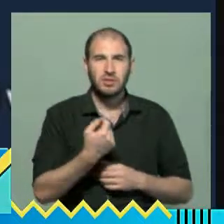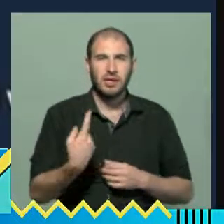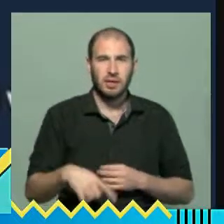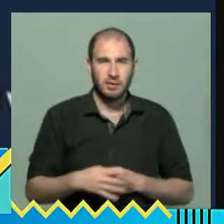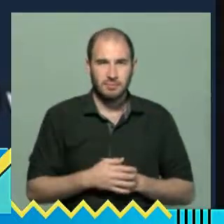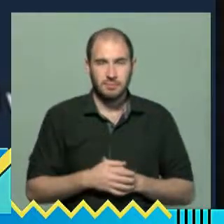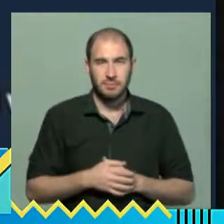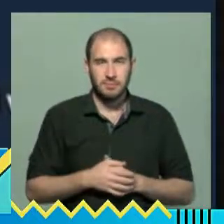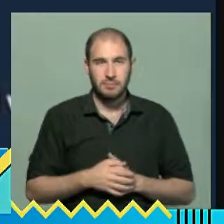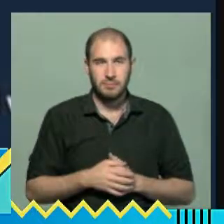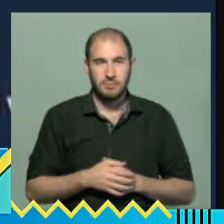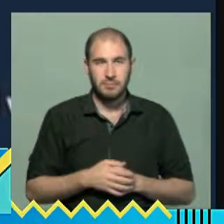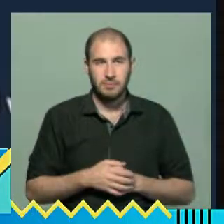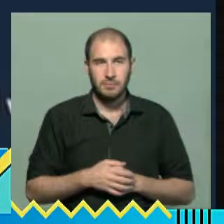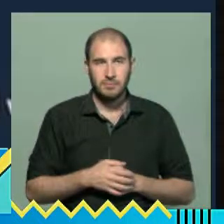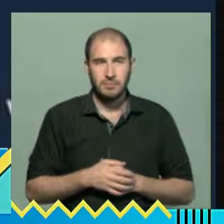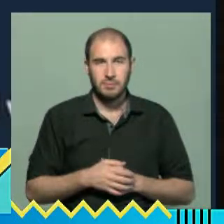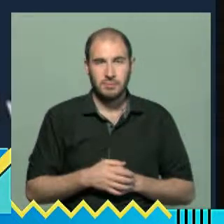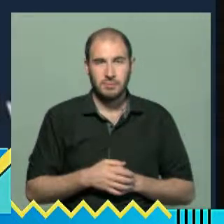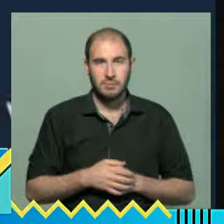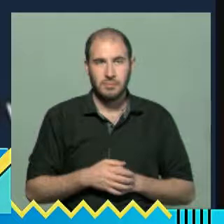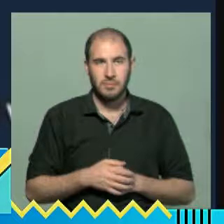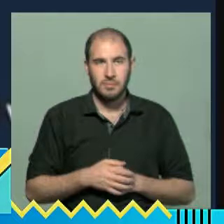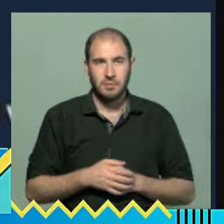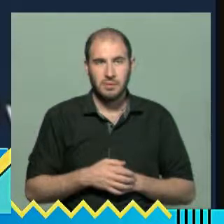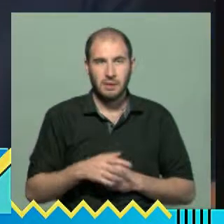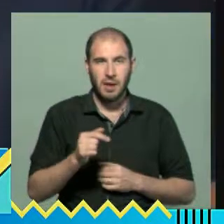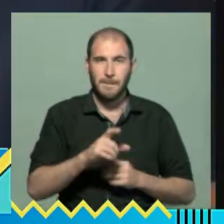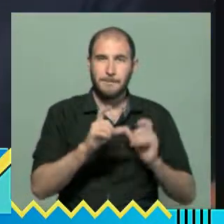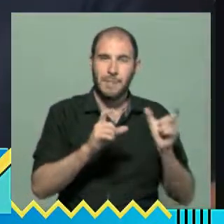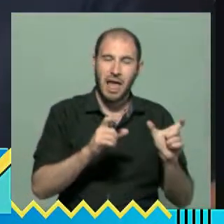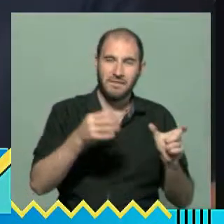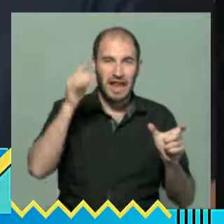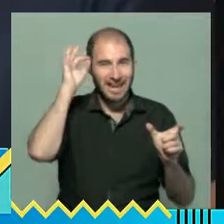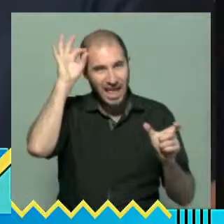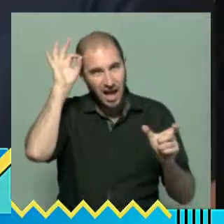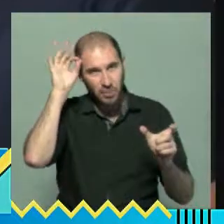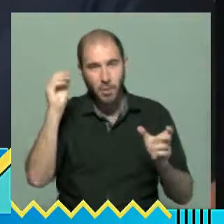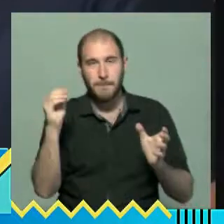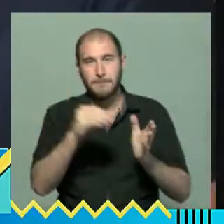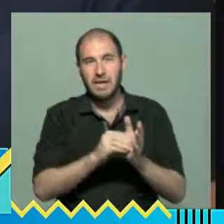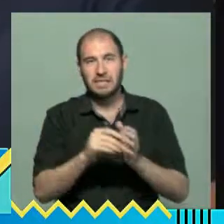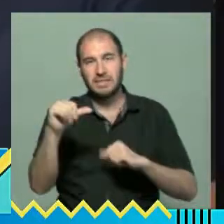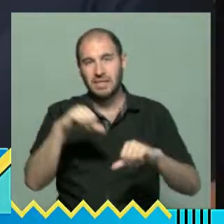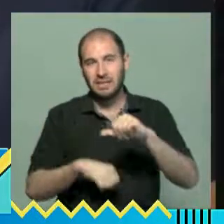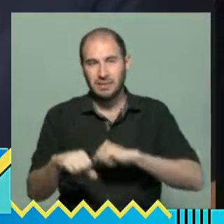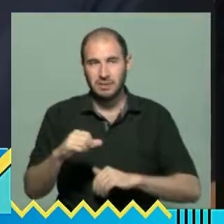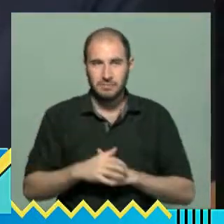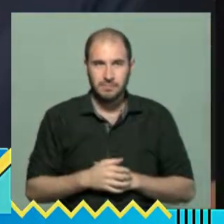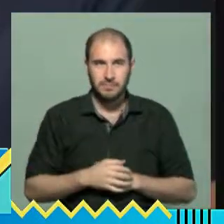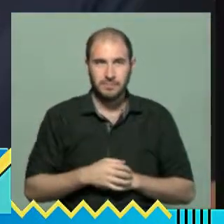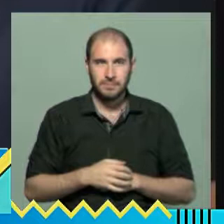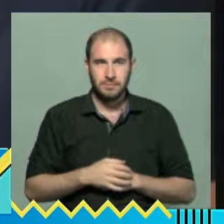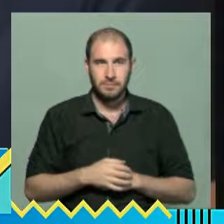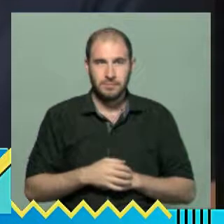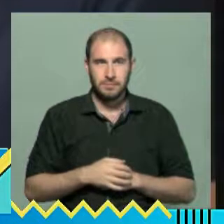que esto a ver, hablamos del prefijo neuro, hablemos del sufijo ciencia, Bien.